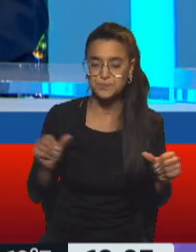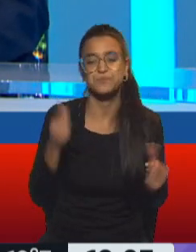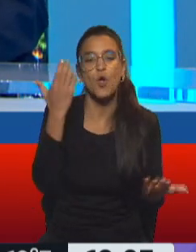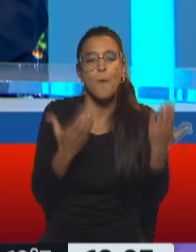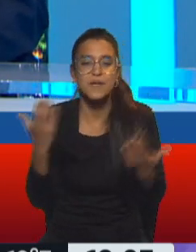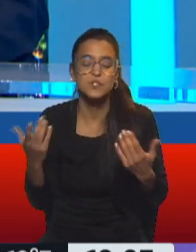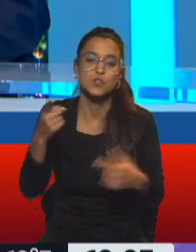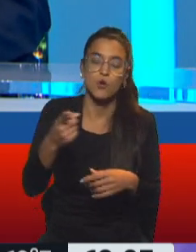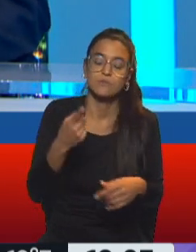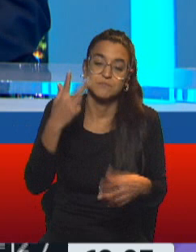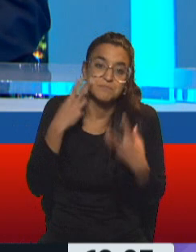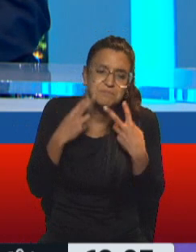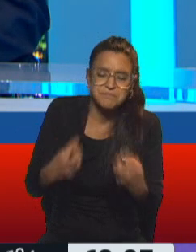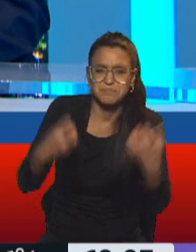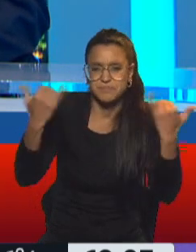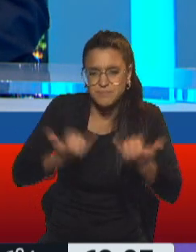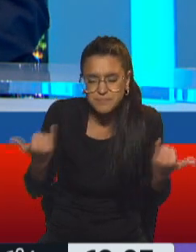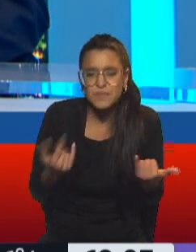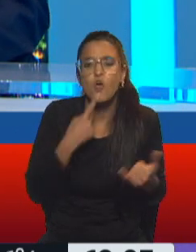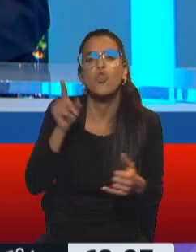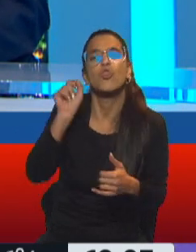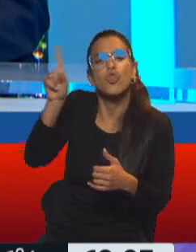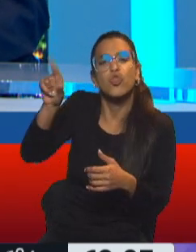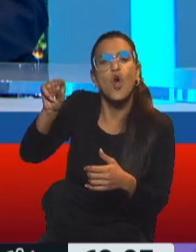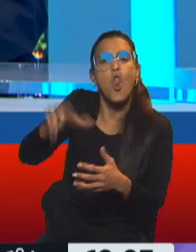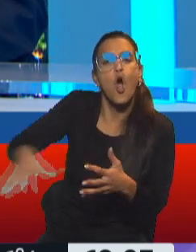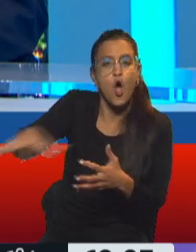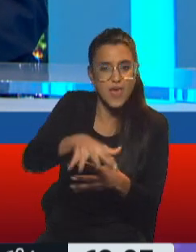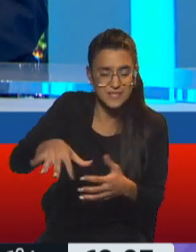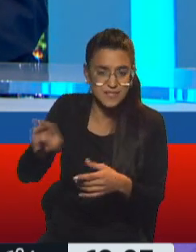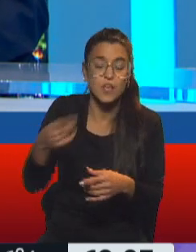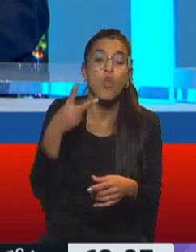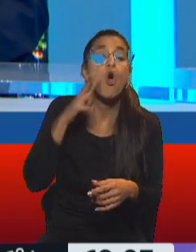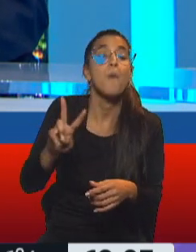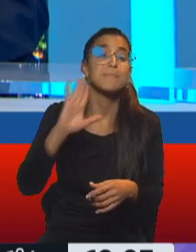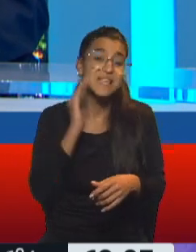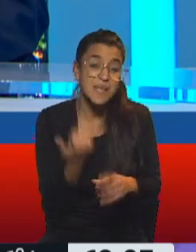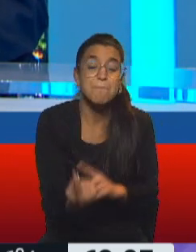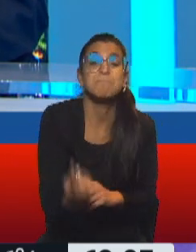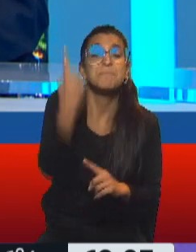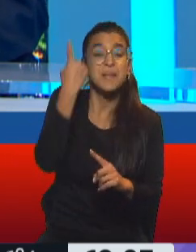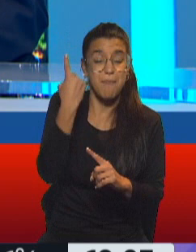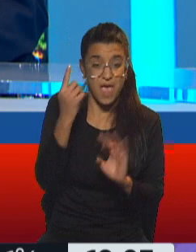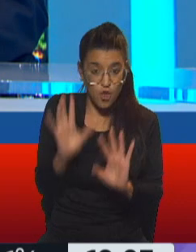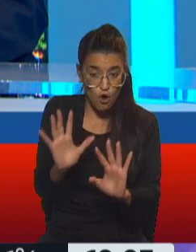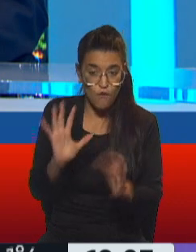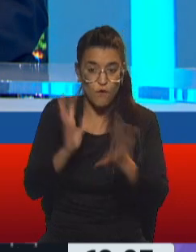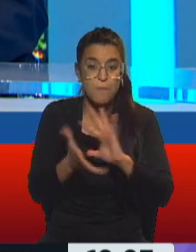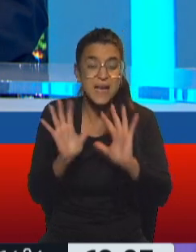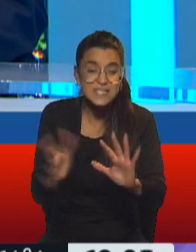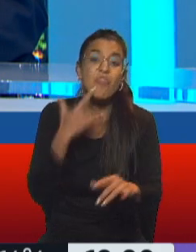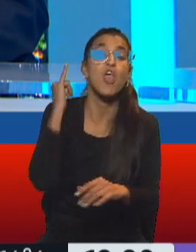comparación con la mega causa que tiene en Dolores. Esta de 2016 es el primer episodio de esta naturaleza que, sí,